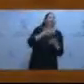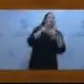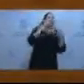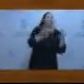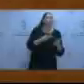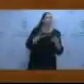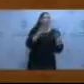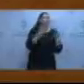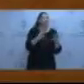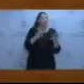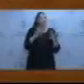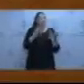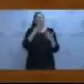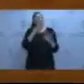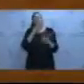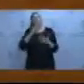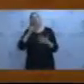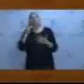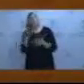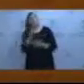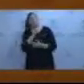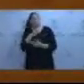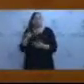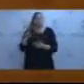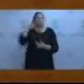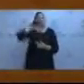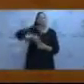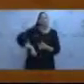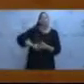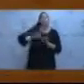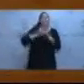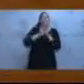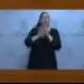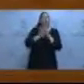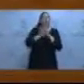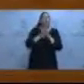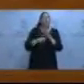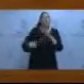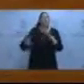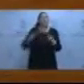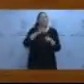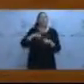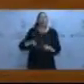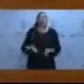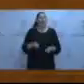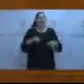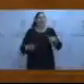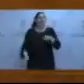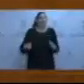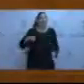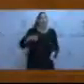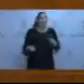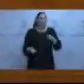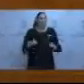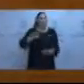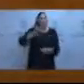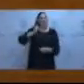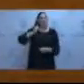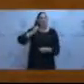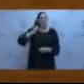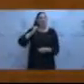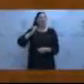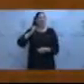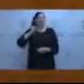86.662 euros, e incluso también puede encontrarse con los vecinos de Navelgas y Naraval, que estarán encantados de que les explique por qué no ejecuta